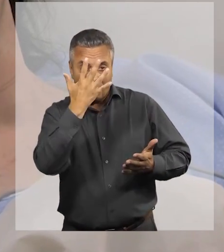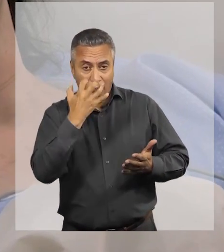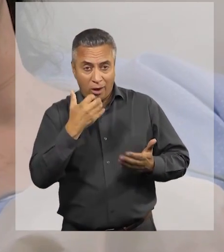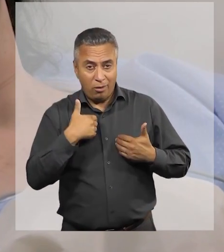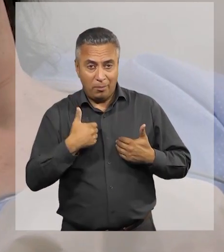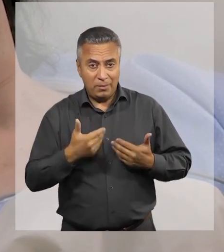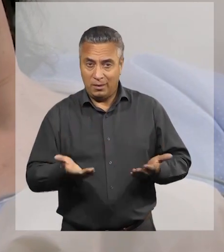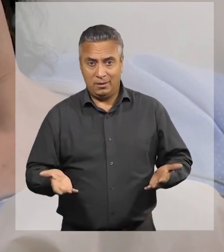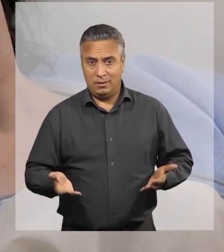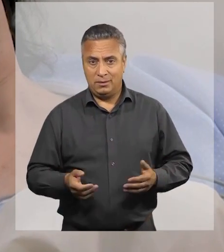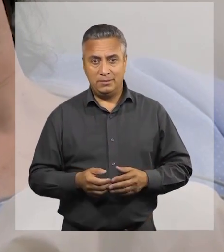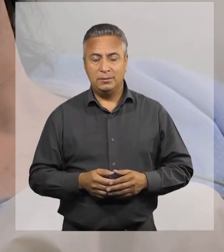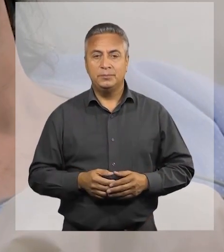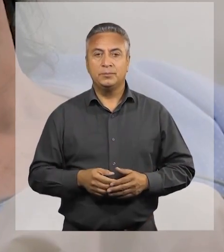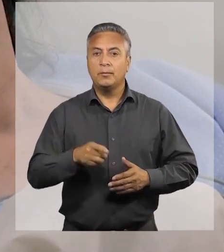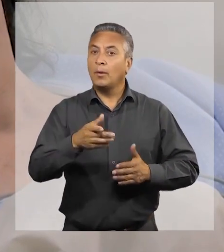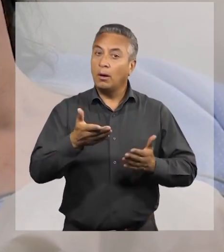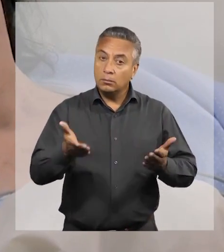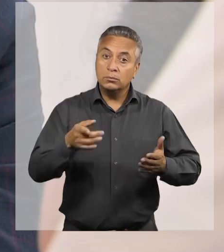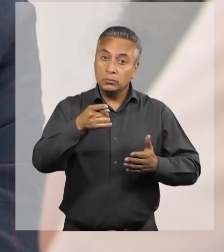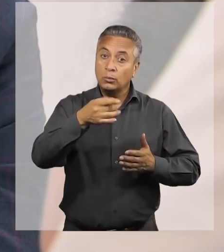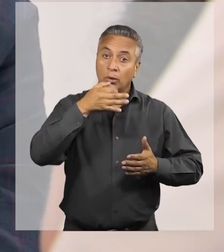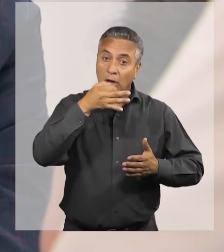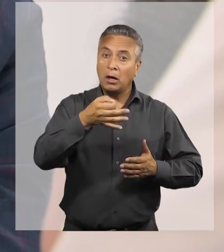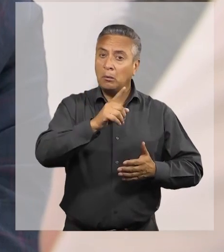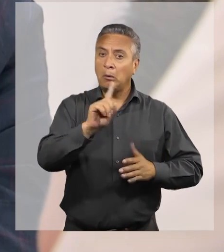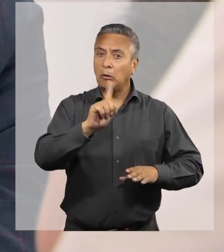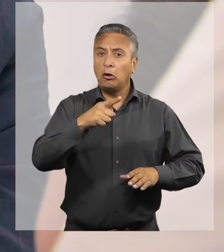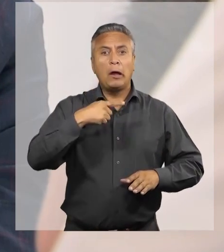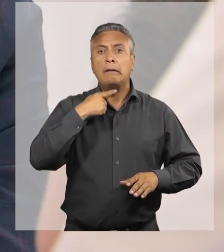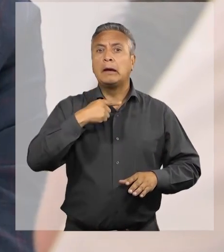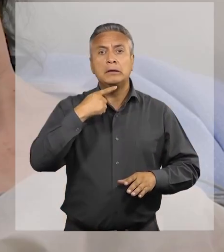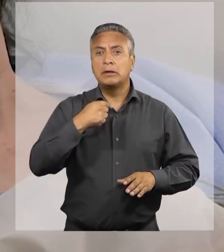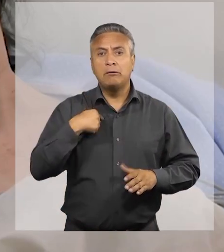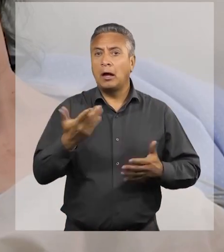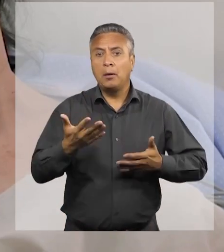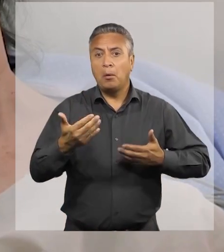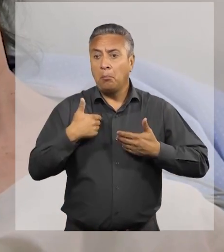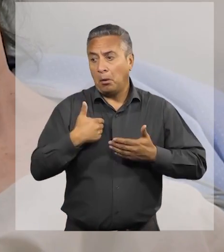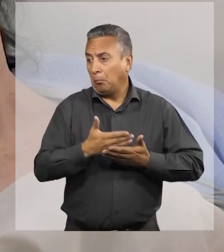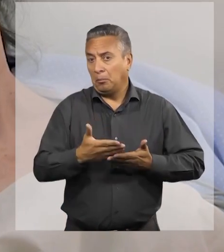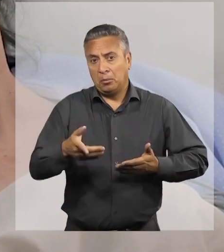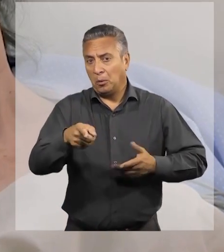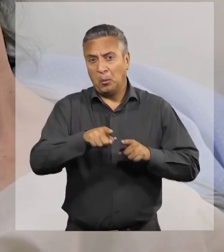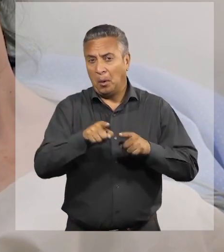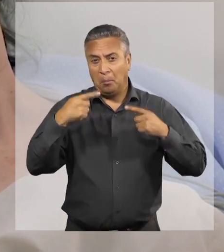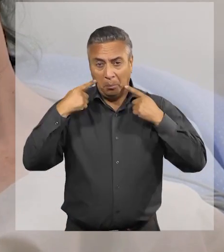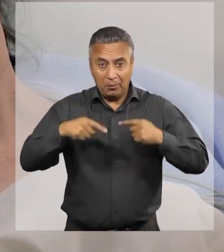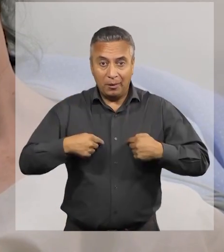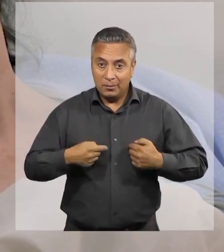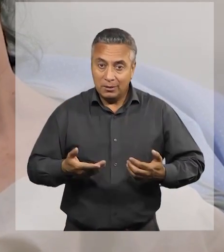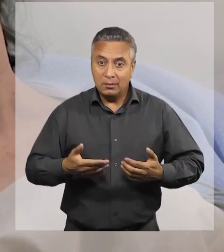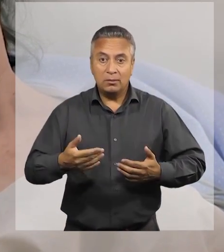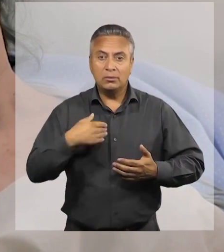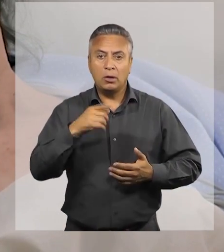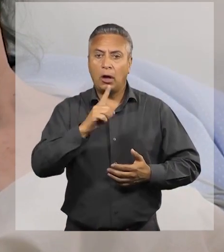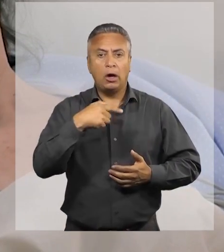Porque pensé que estaba enojado conmigo. Y como dijiste que no te interesaba saber lo que me pudiera